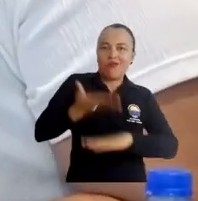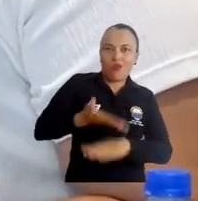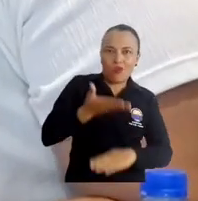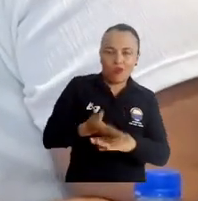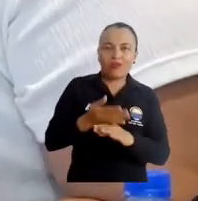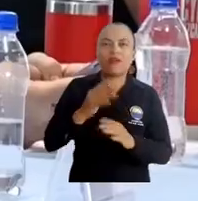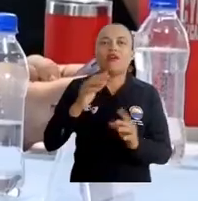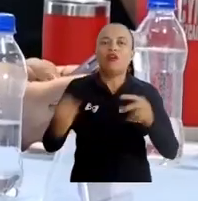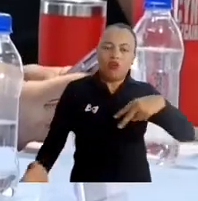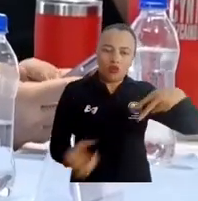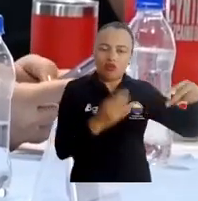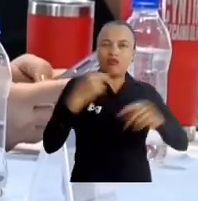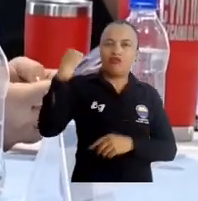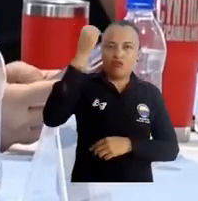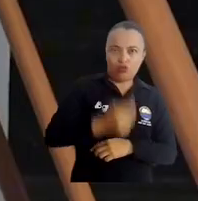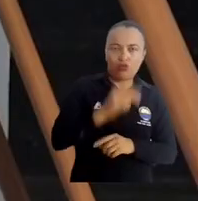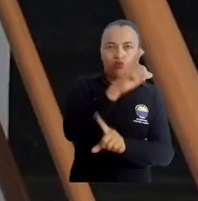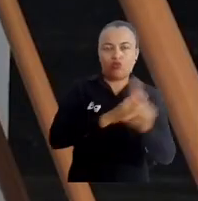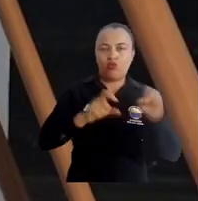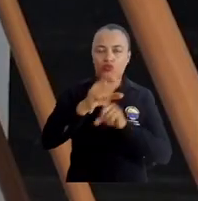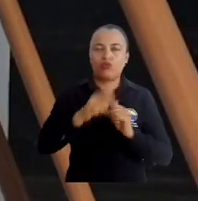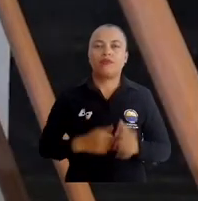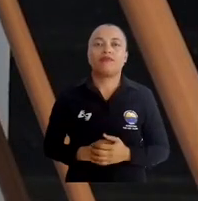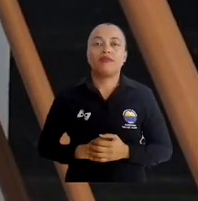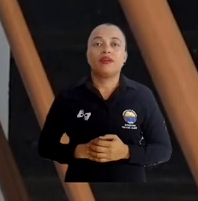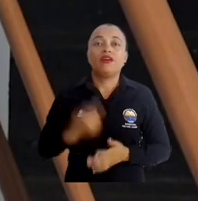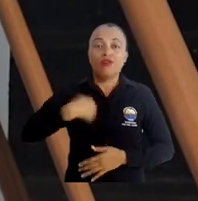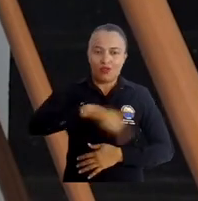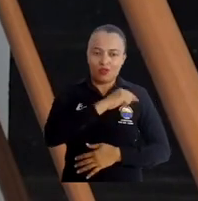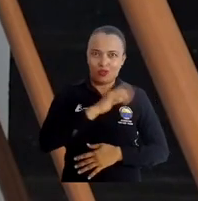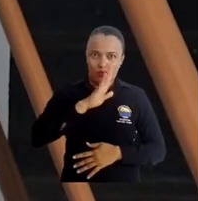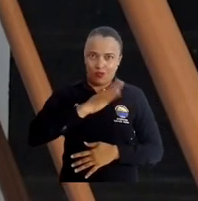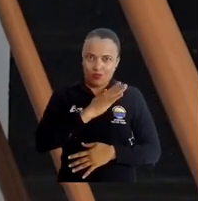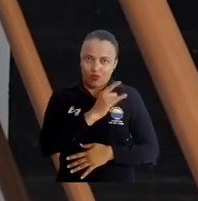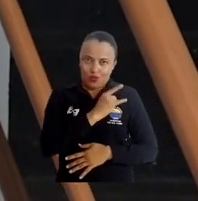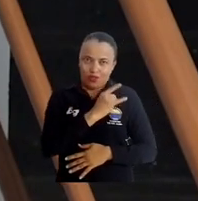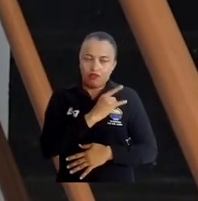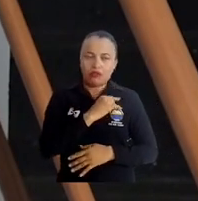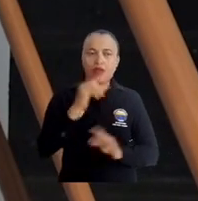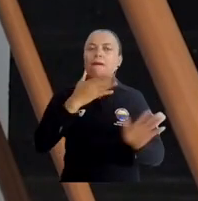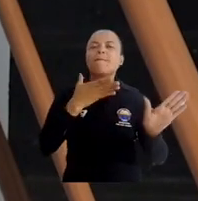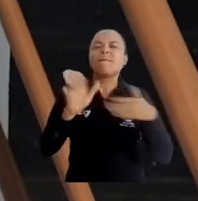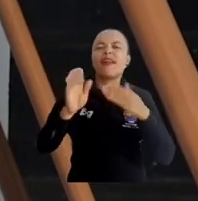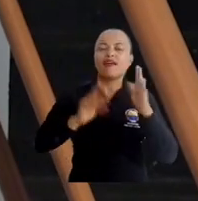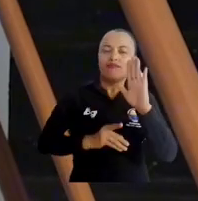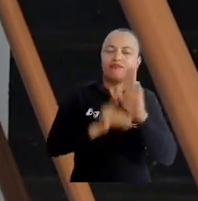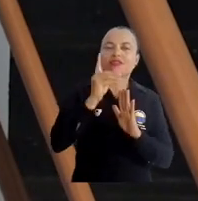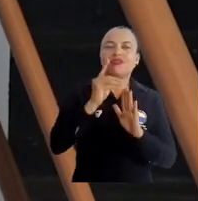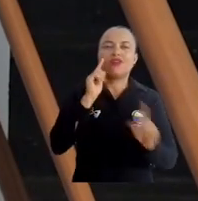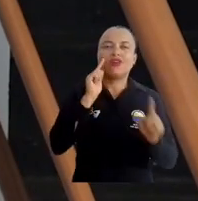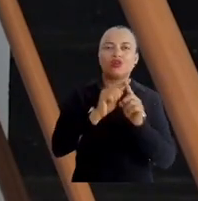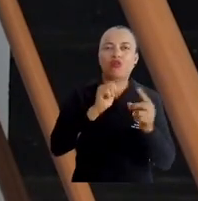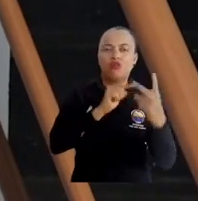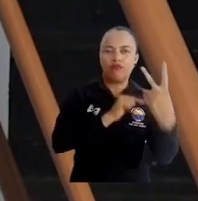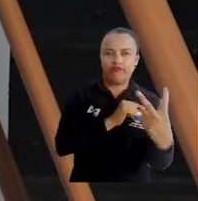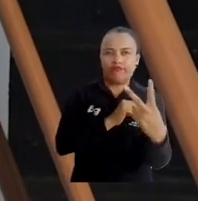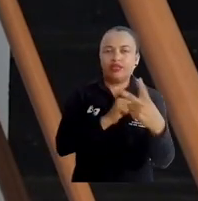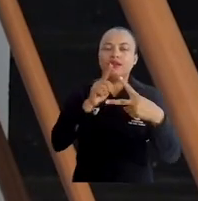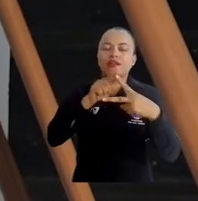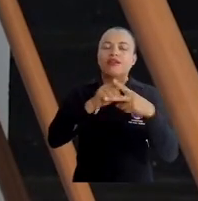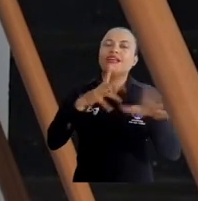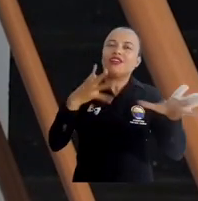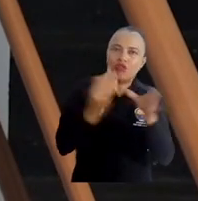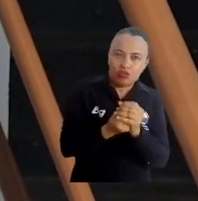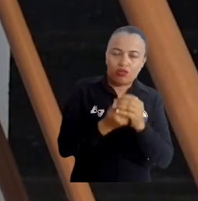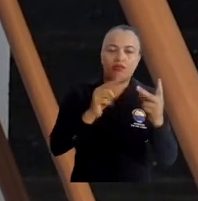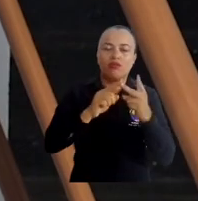educación, historia y cultura. Nosotros como universidad, nuestro plan de desarrollo le apunta a 2 valores esenciales: